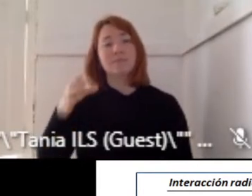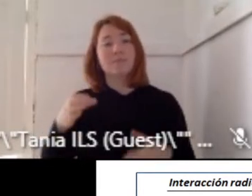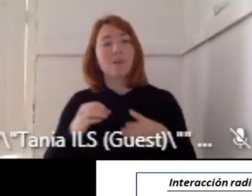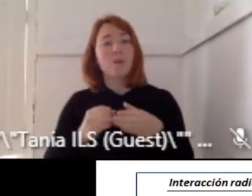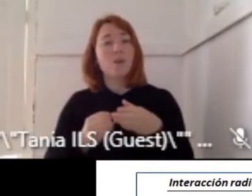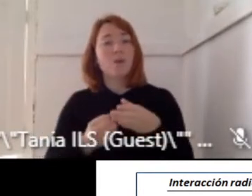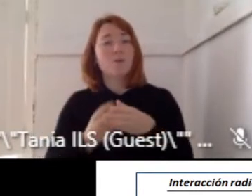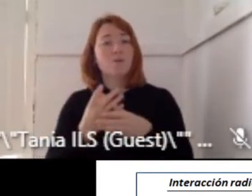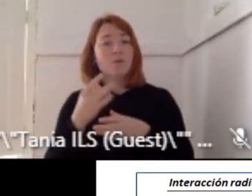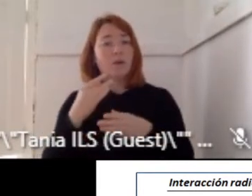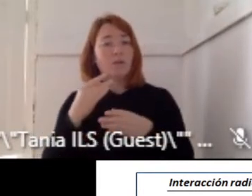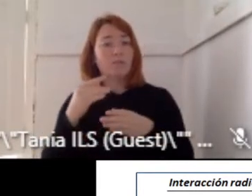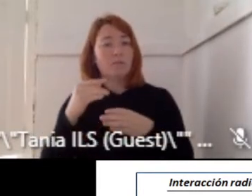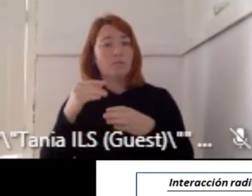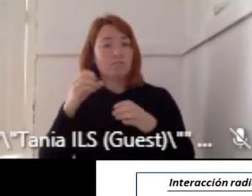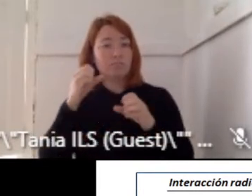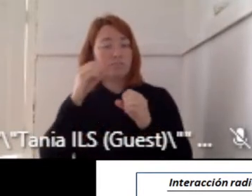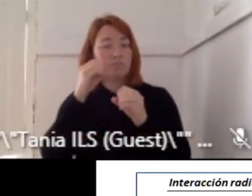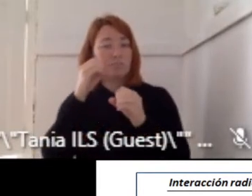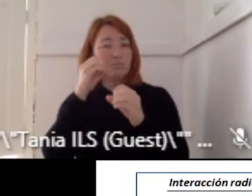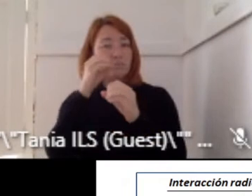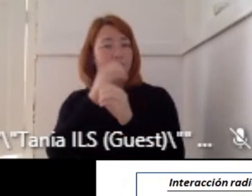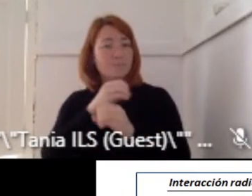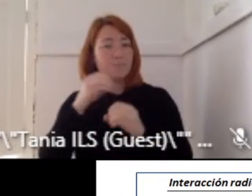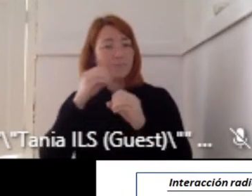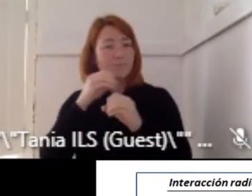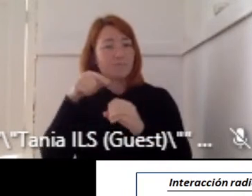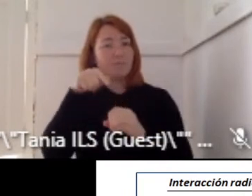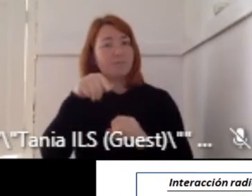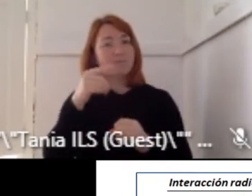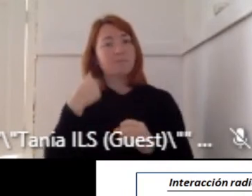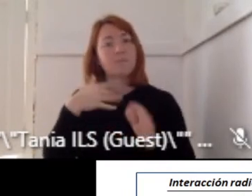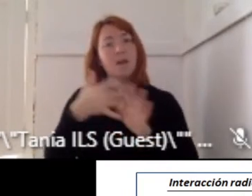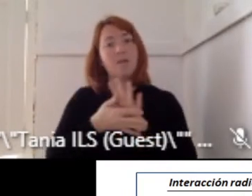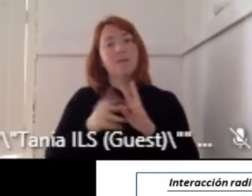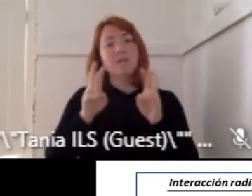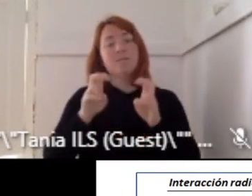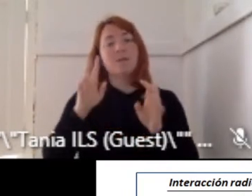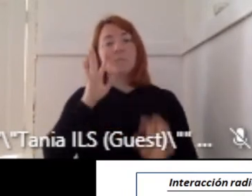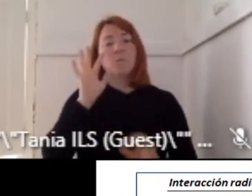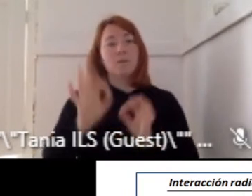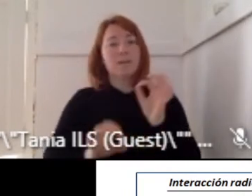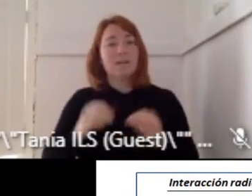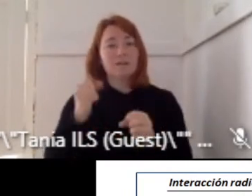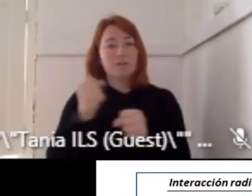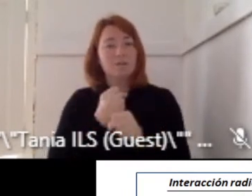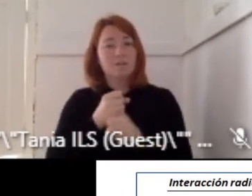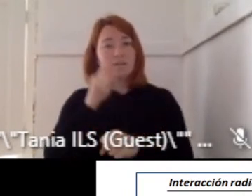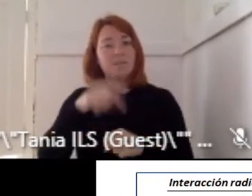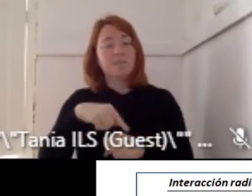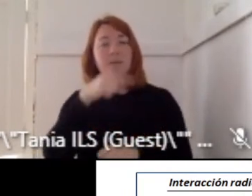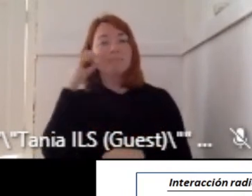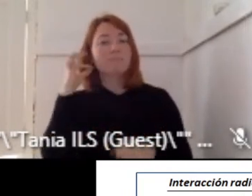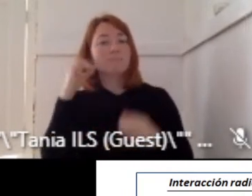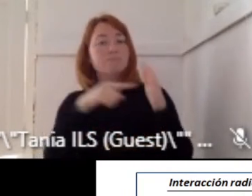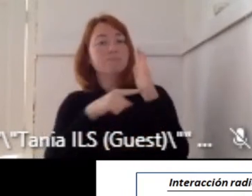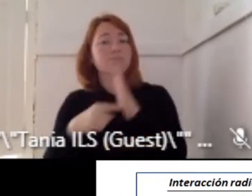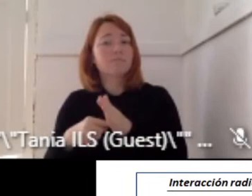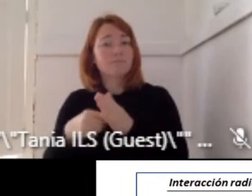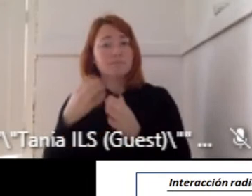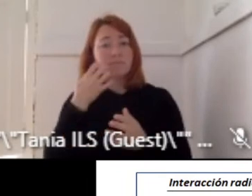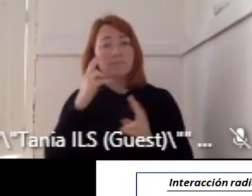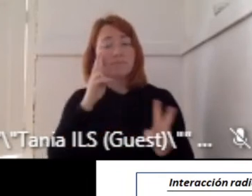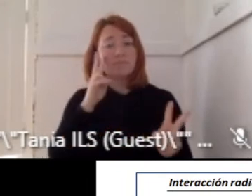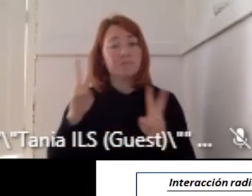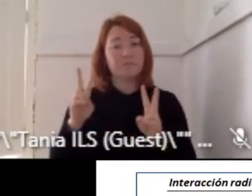Biofísica, y eso me permite hablar de riesgos laborales y discriminación de género. Y me refiero a este caso, no sé si lo conocéis, Las chicas